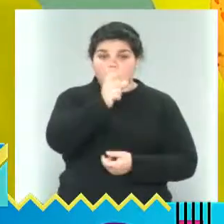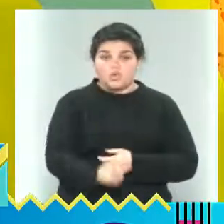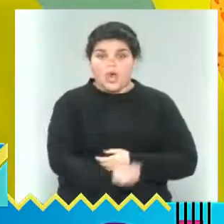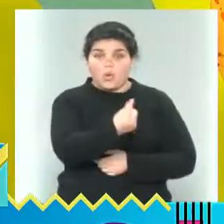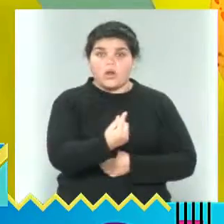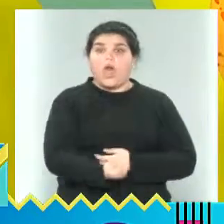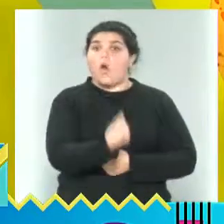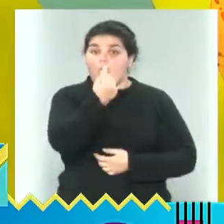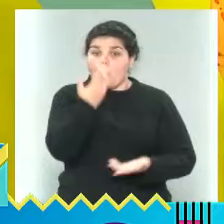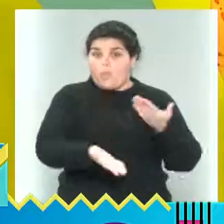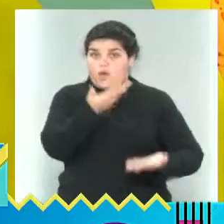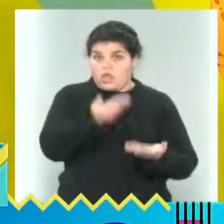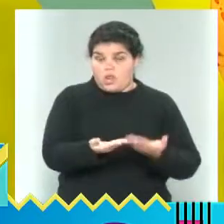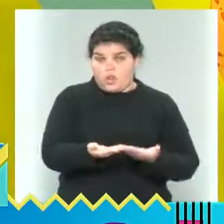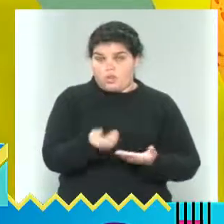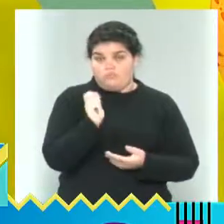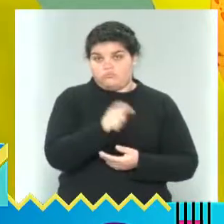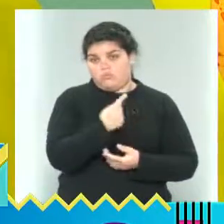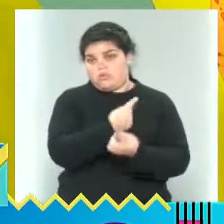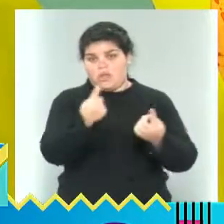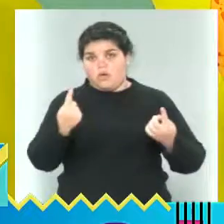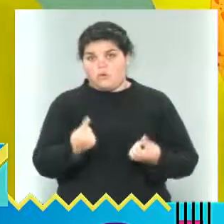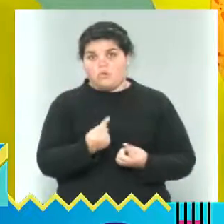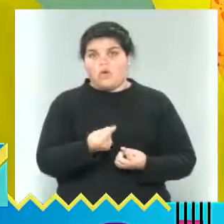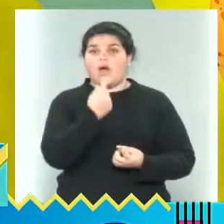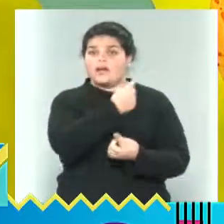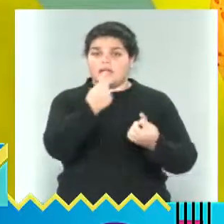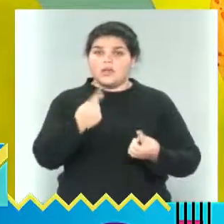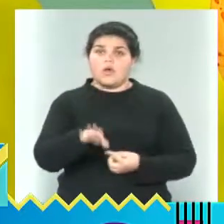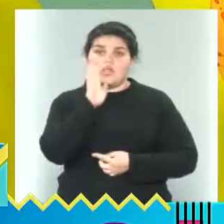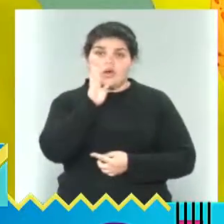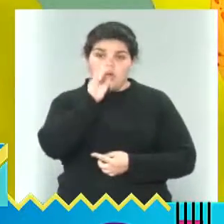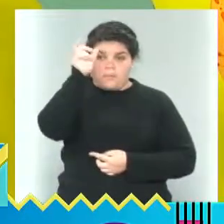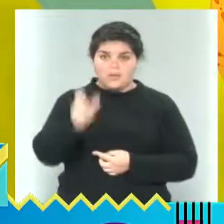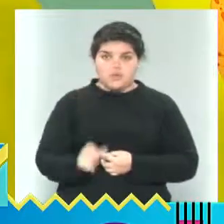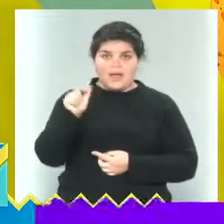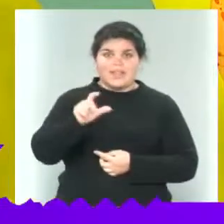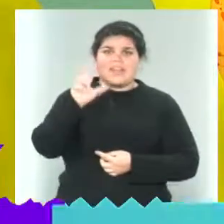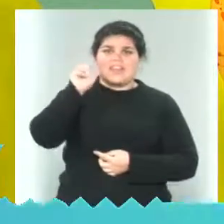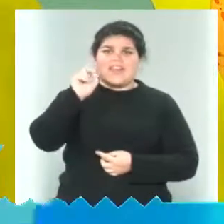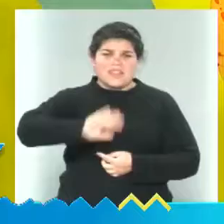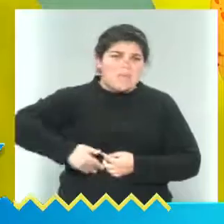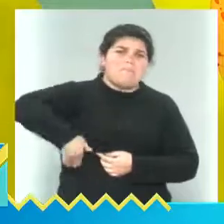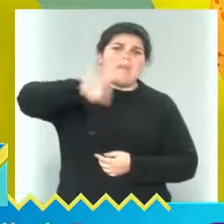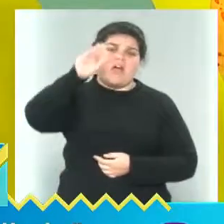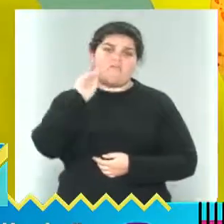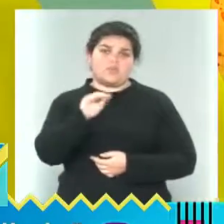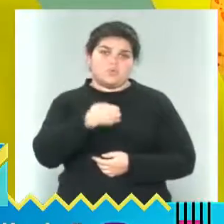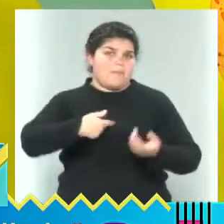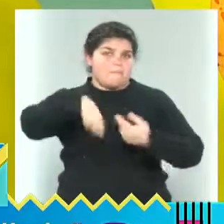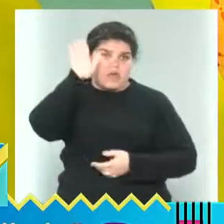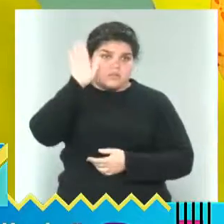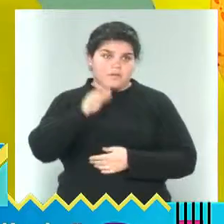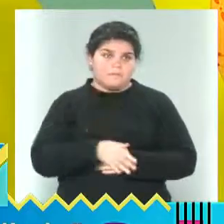un americano, debido a su poder, capacidad de ingreso, genera 30 veces más basura que